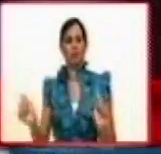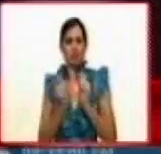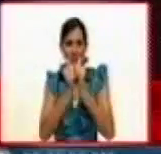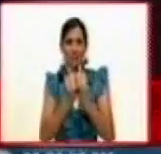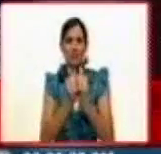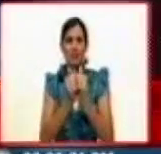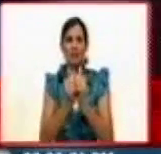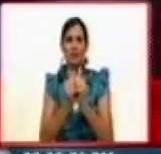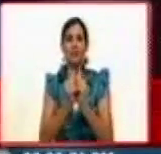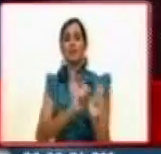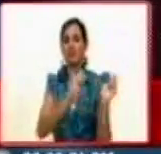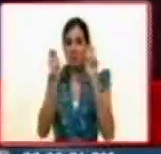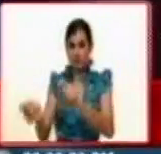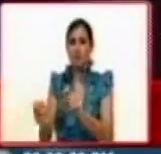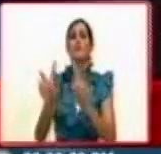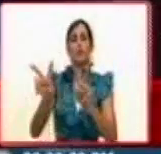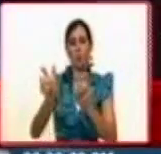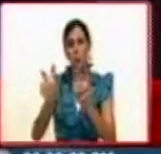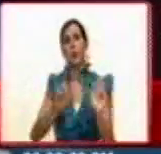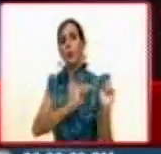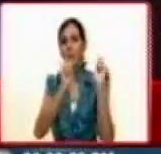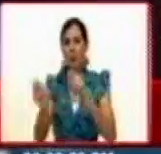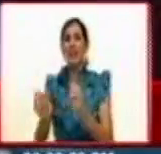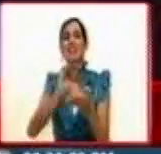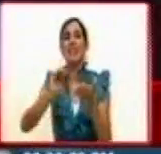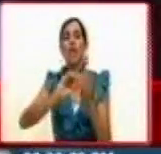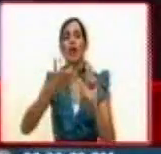y le deseo el mayor de los éxitos en su gestión.